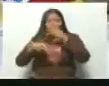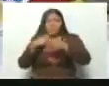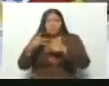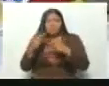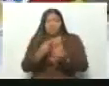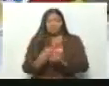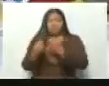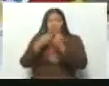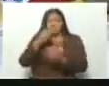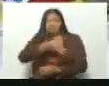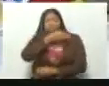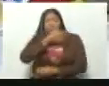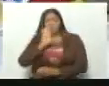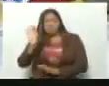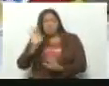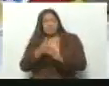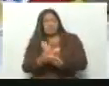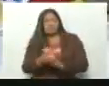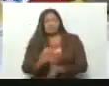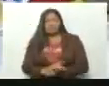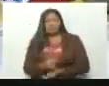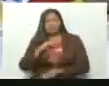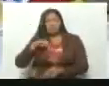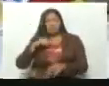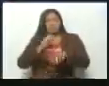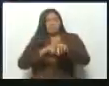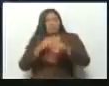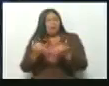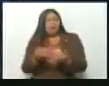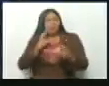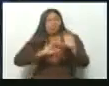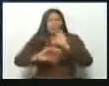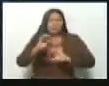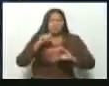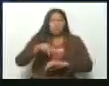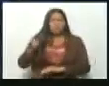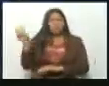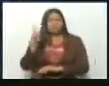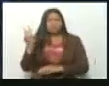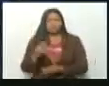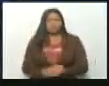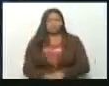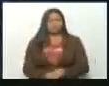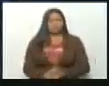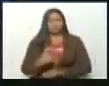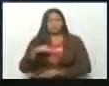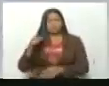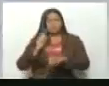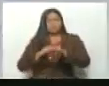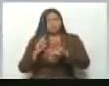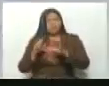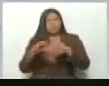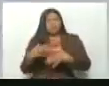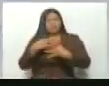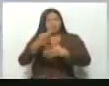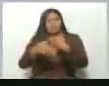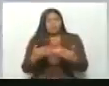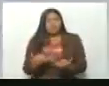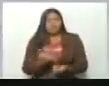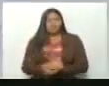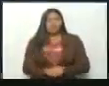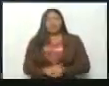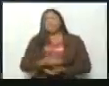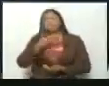y social del país. ¿En qué etapa se encuentra en este momento la comunicación en Venezuela? Es una etapa interesante, yo creo que es la mejor etapa